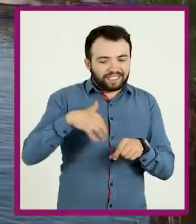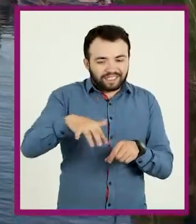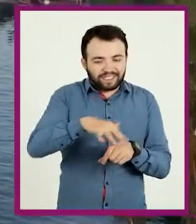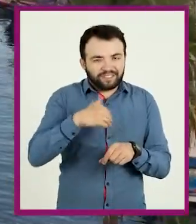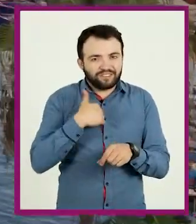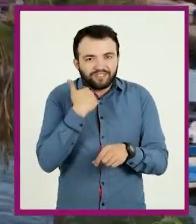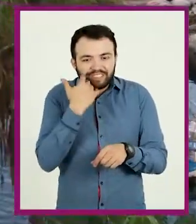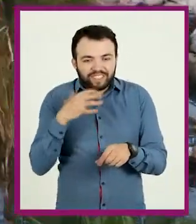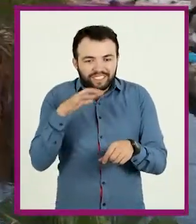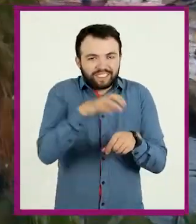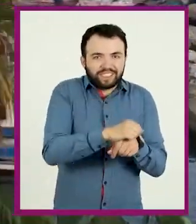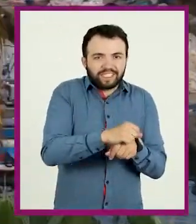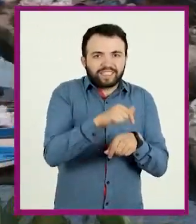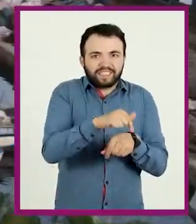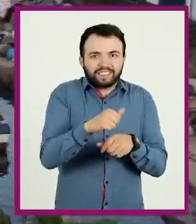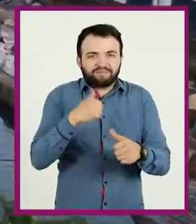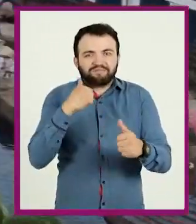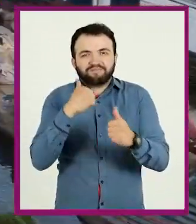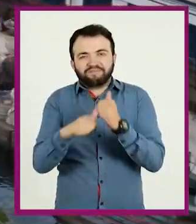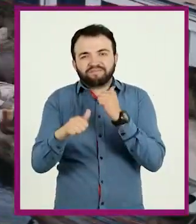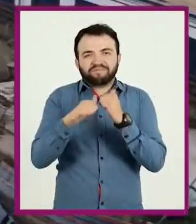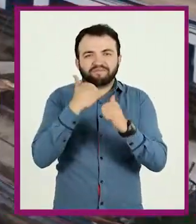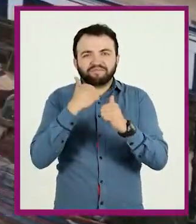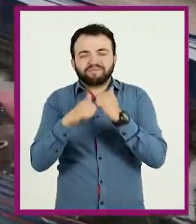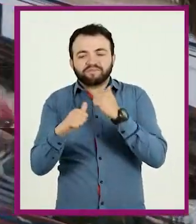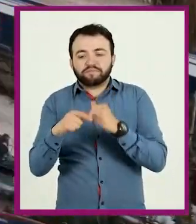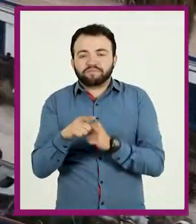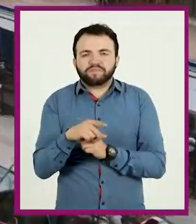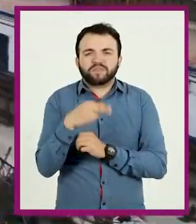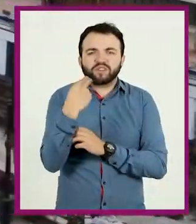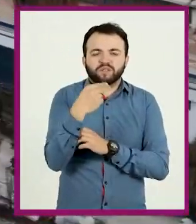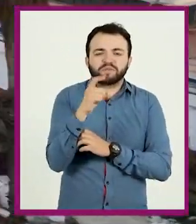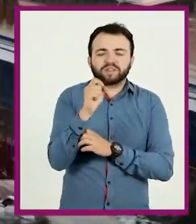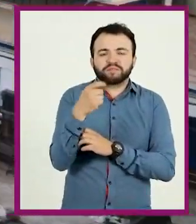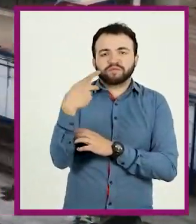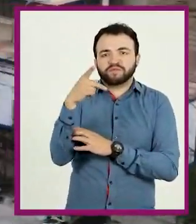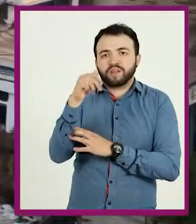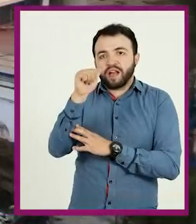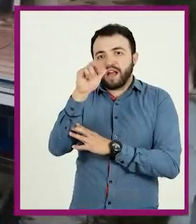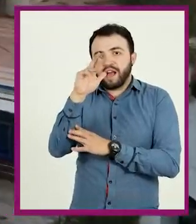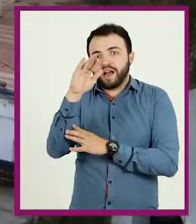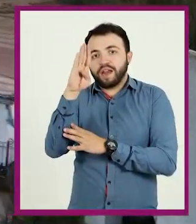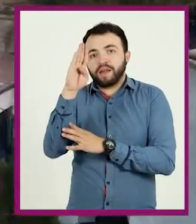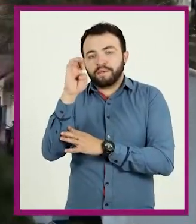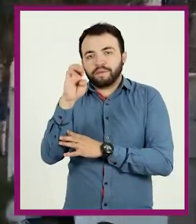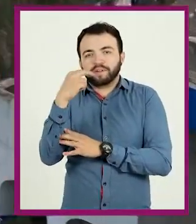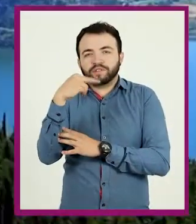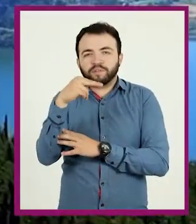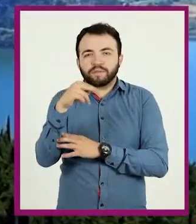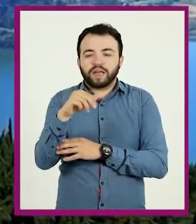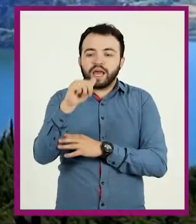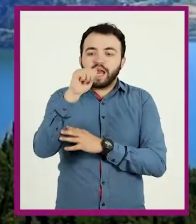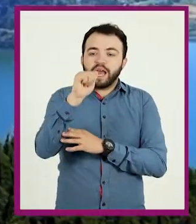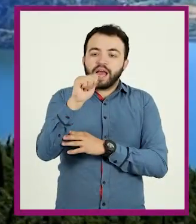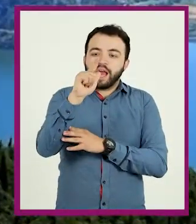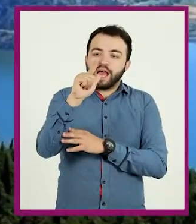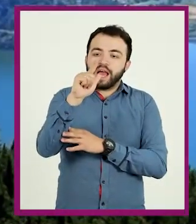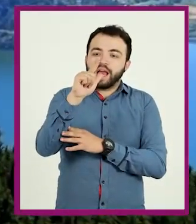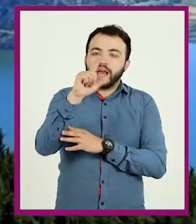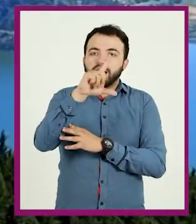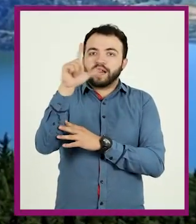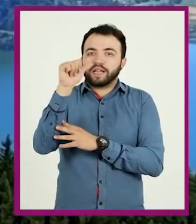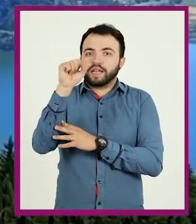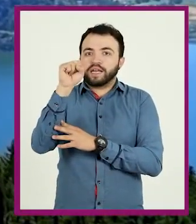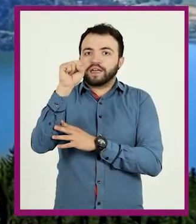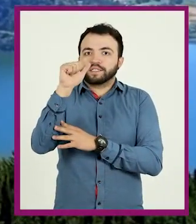la supremacía en el Mediterráneo. Su nombre proviene del árabe al-Jazair, que significa las